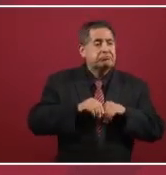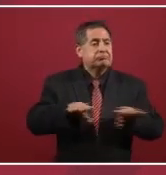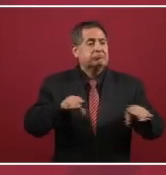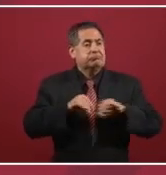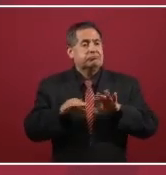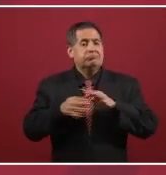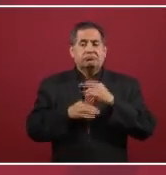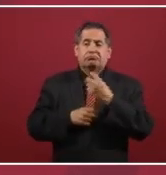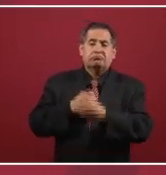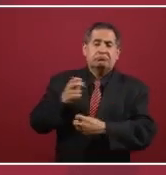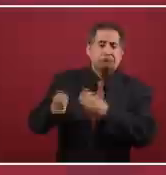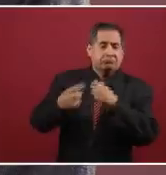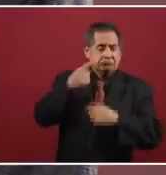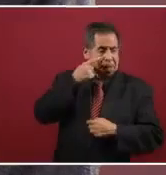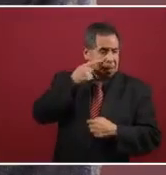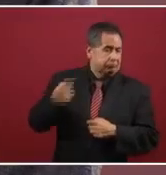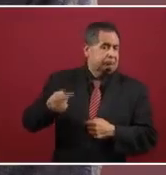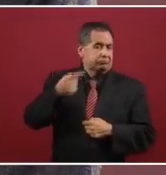y los conflictos